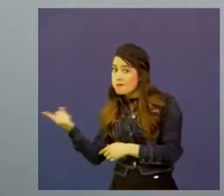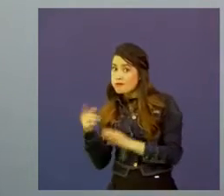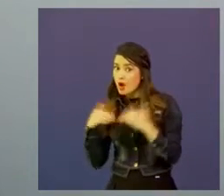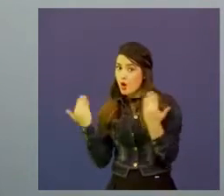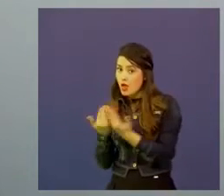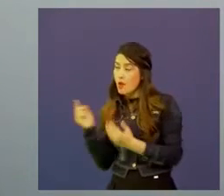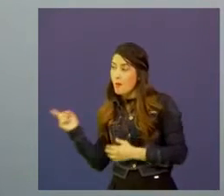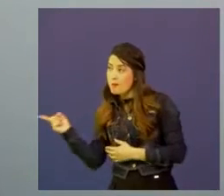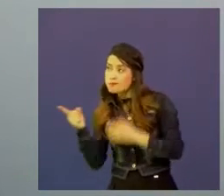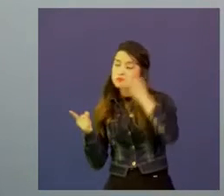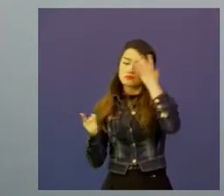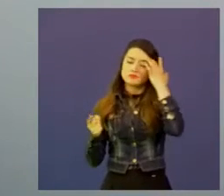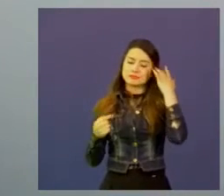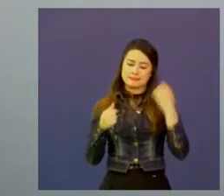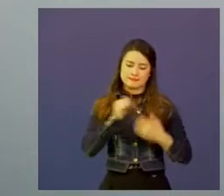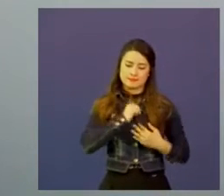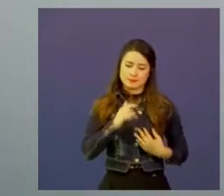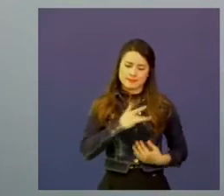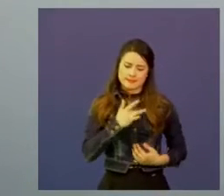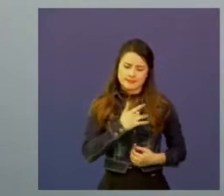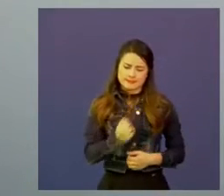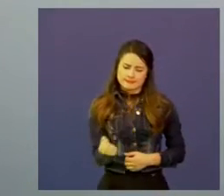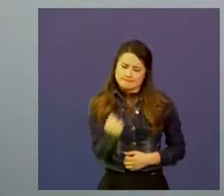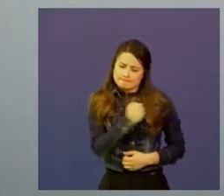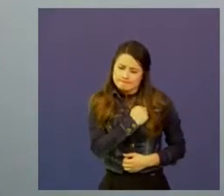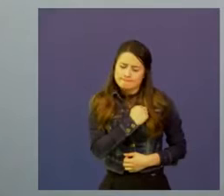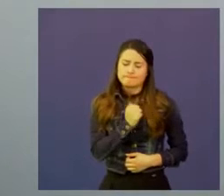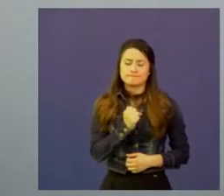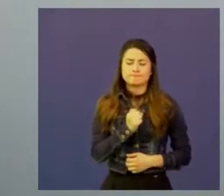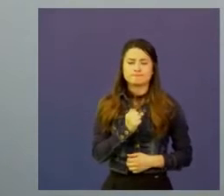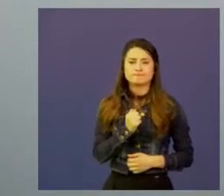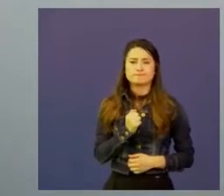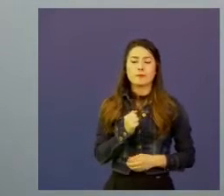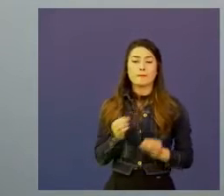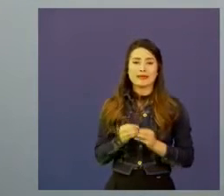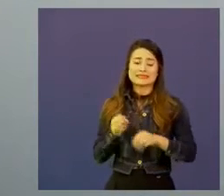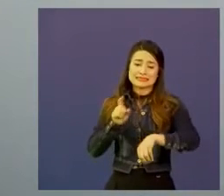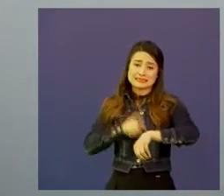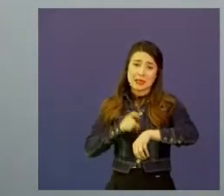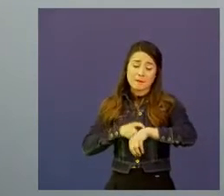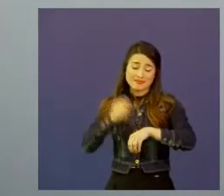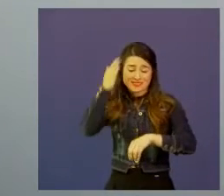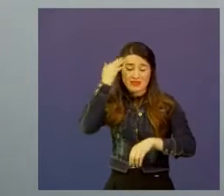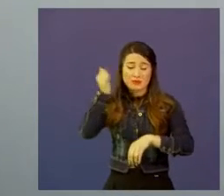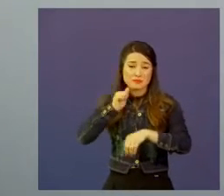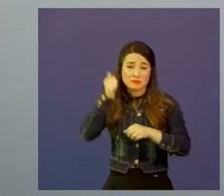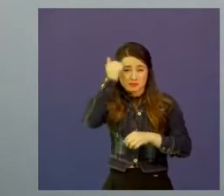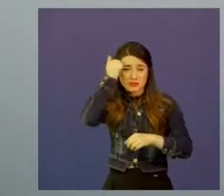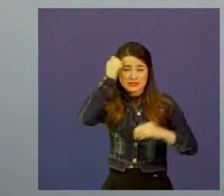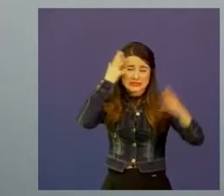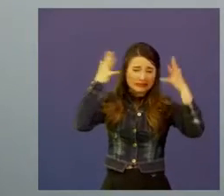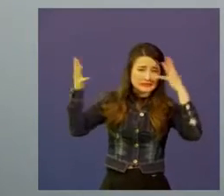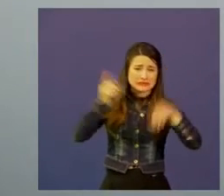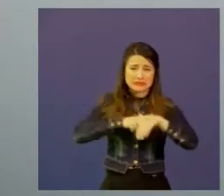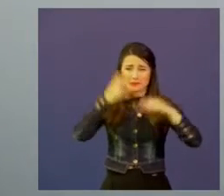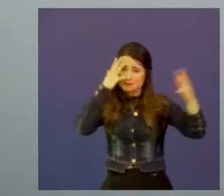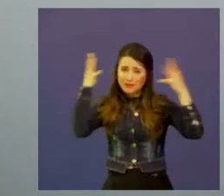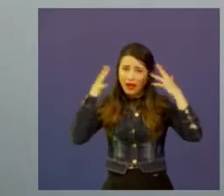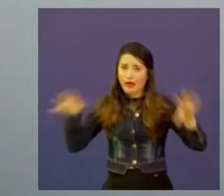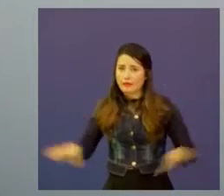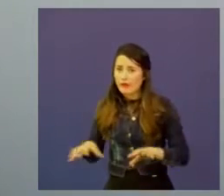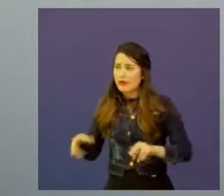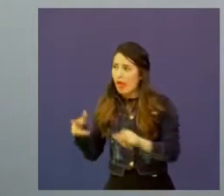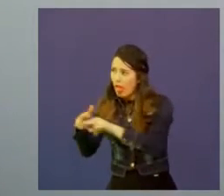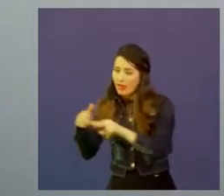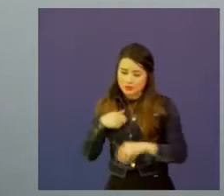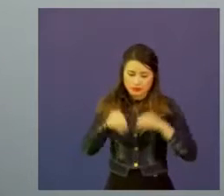mucha motivación, dedicándole un poco de tiempo a la semana, porque sabemos que los profesores tienen muchas actividades que a veces los dispersan de este tipo